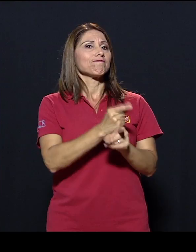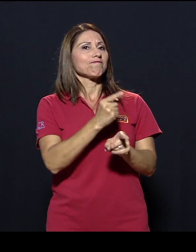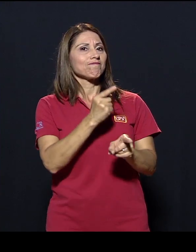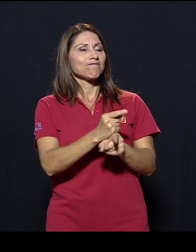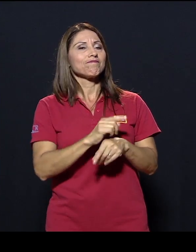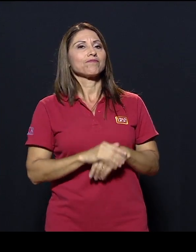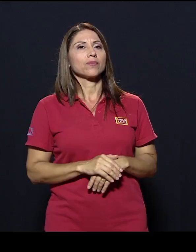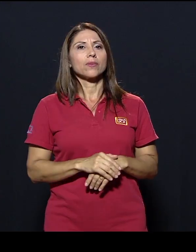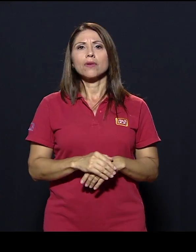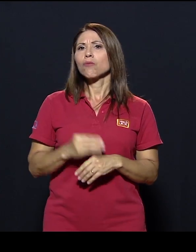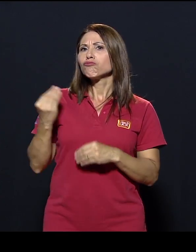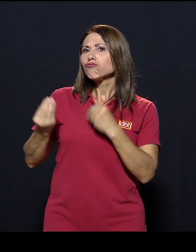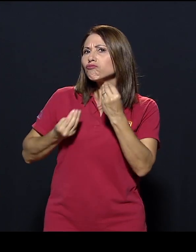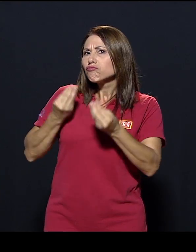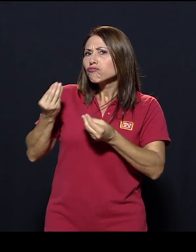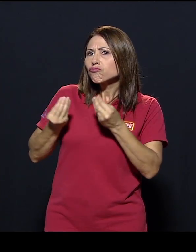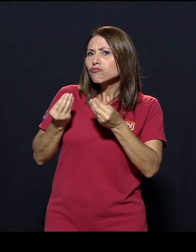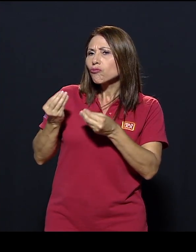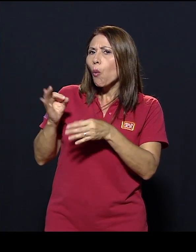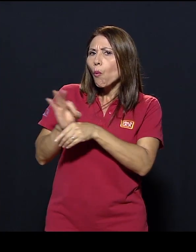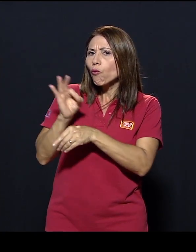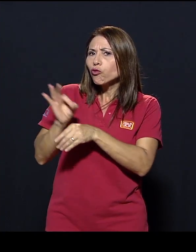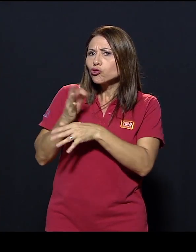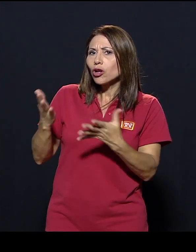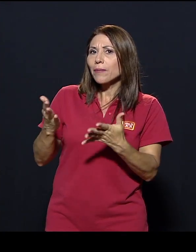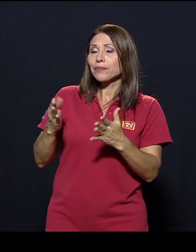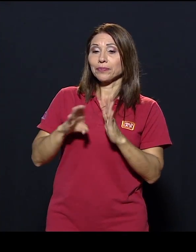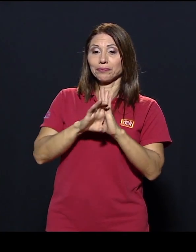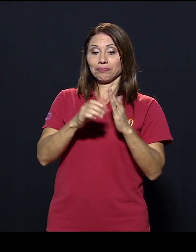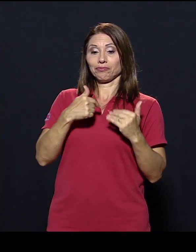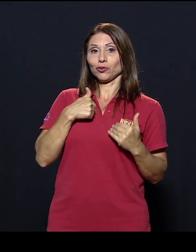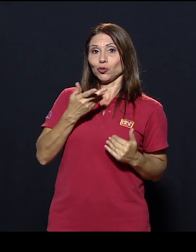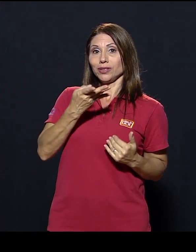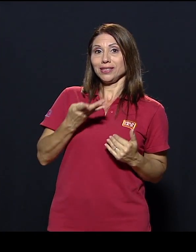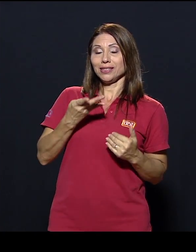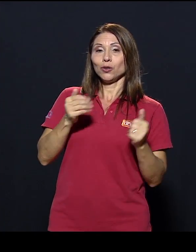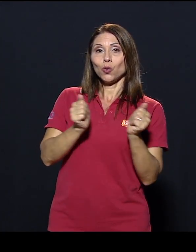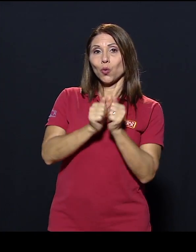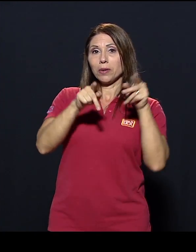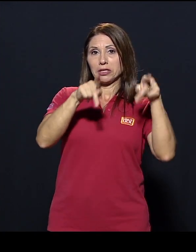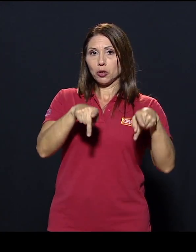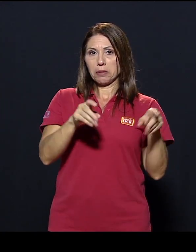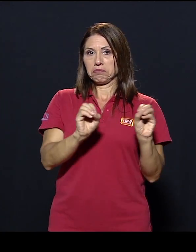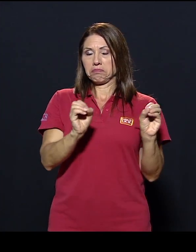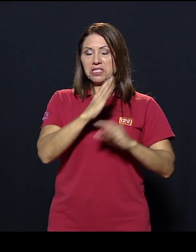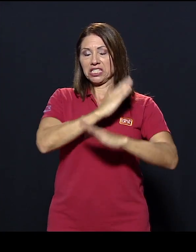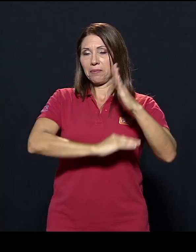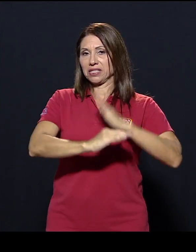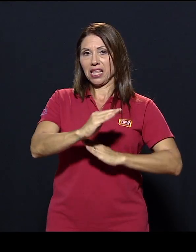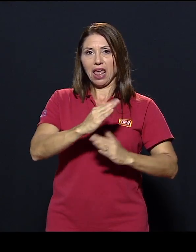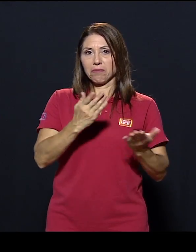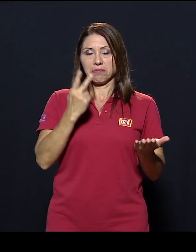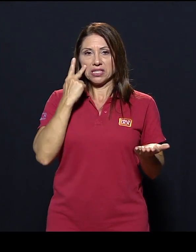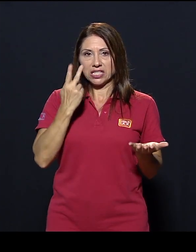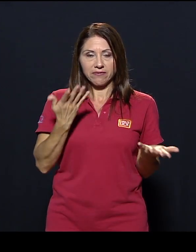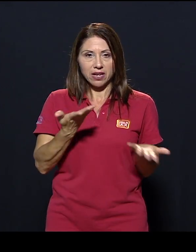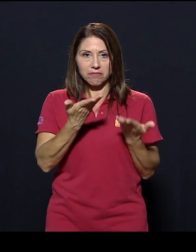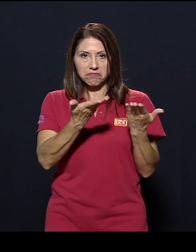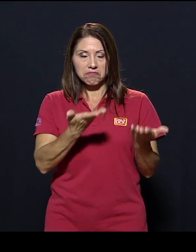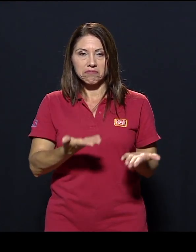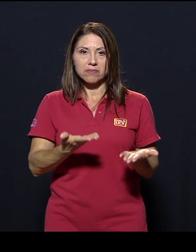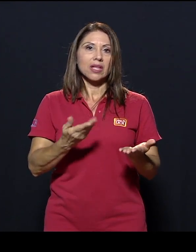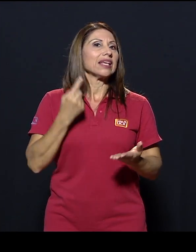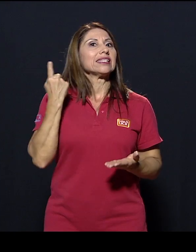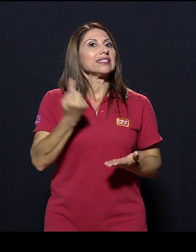también. Es correcto. Entonces, ¿cómo funciona eso? Porque, digamos, yo estoy casado con una persona que no tiene una